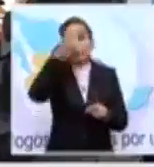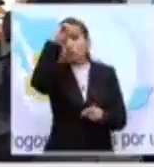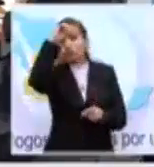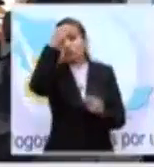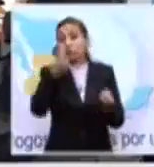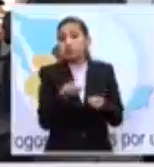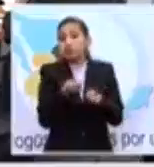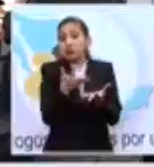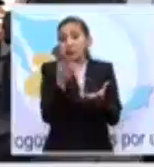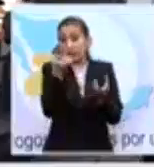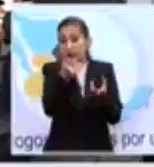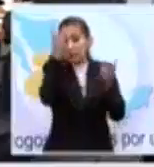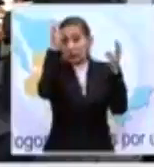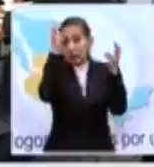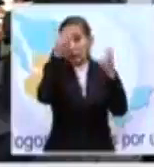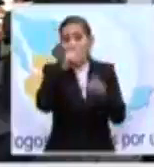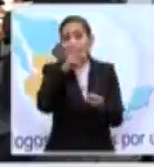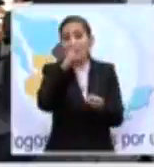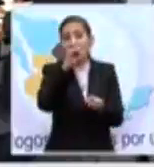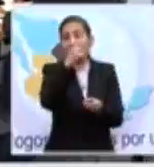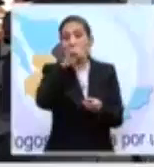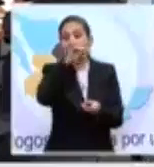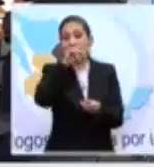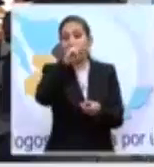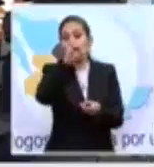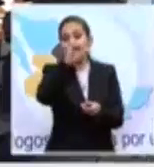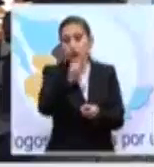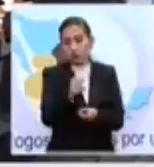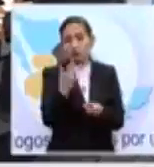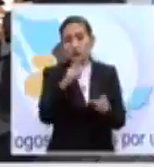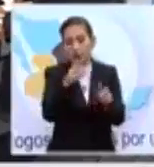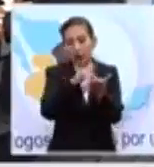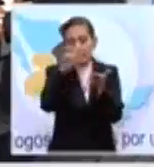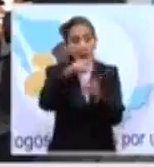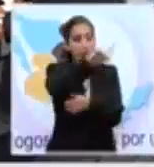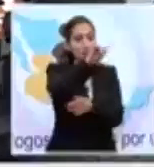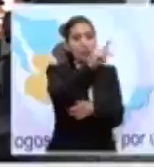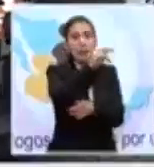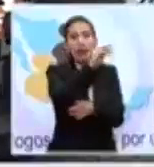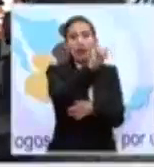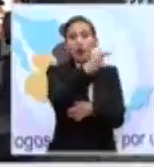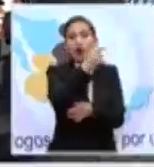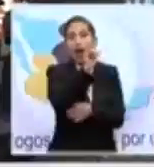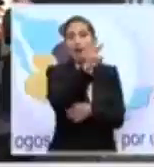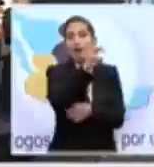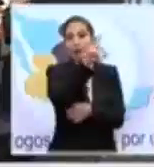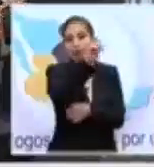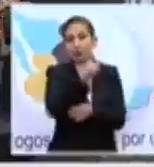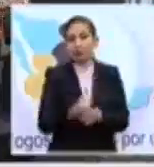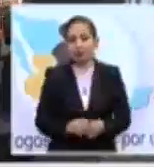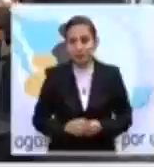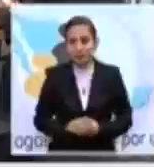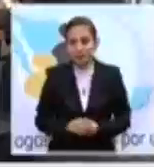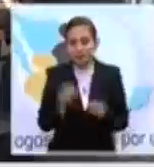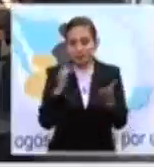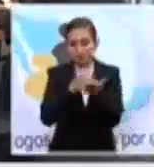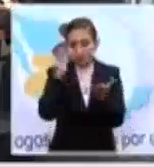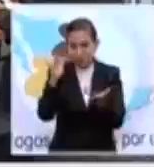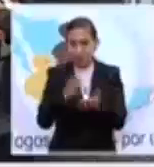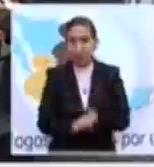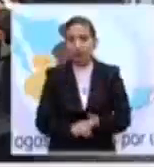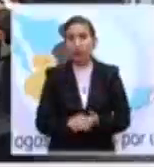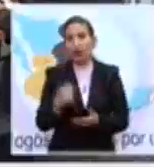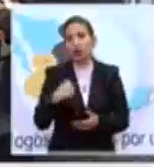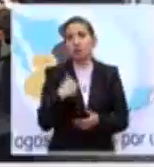sobre el tema? María de Jesús Santiago, adelante, gracias. Y después, Abelardo Ávila Curiel, gracias. Sí, gracias. Bueno,